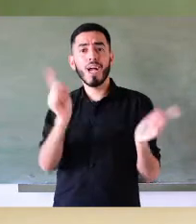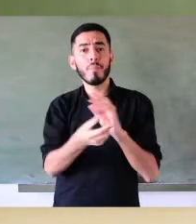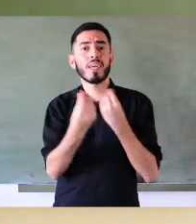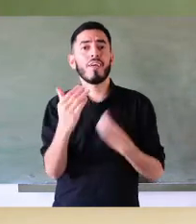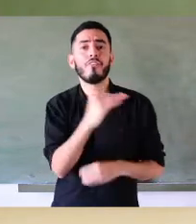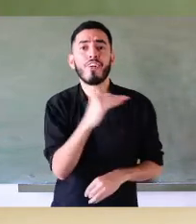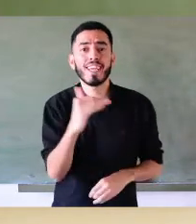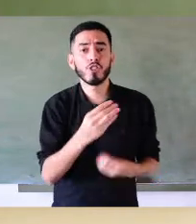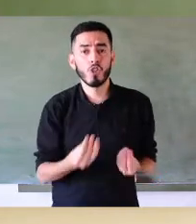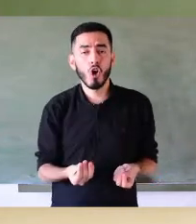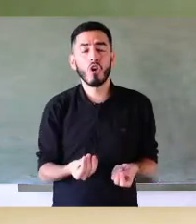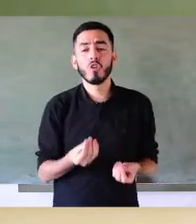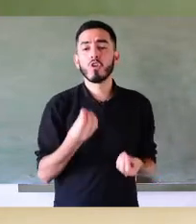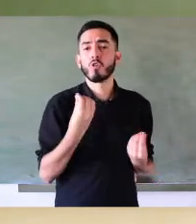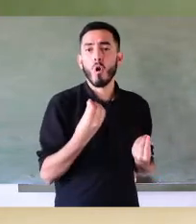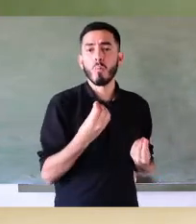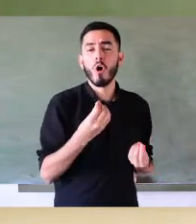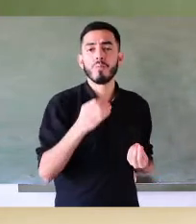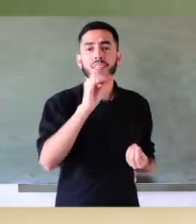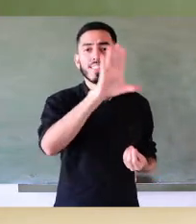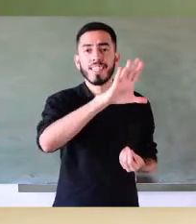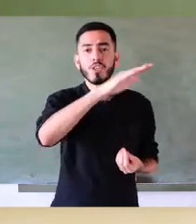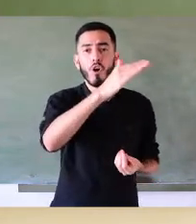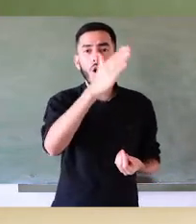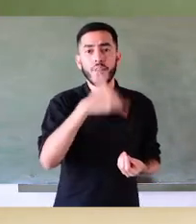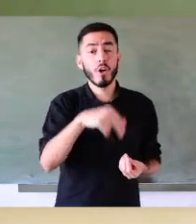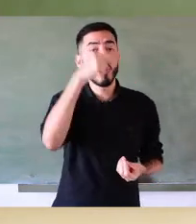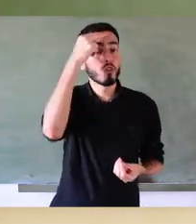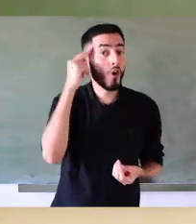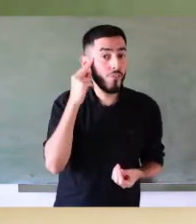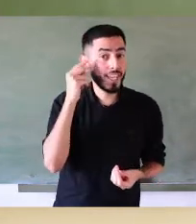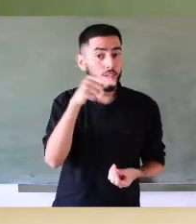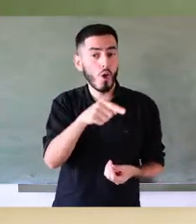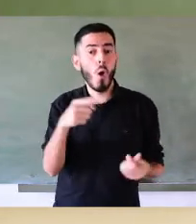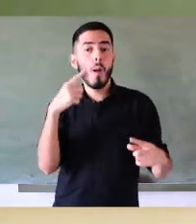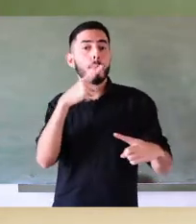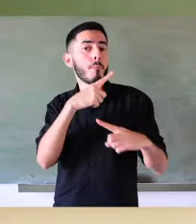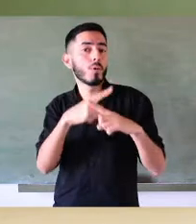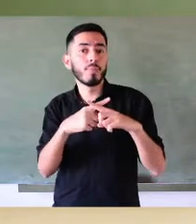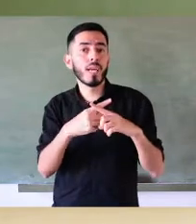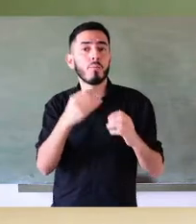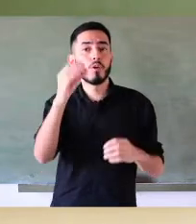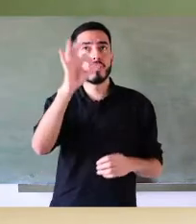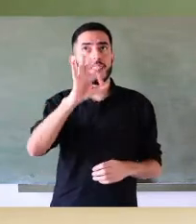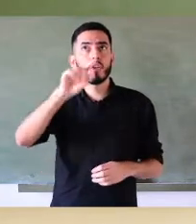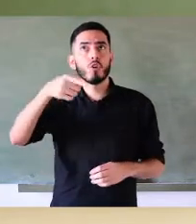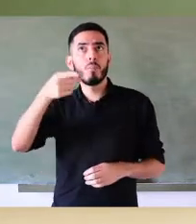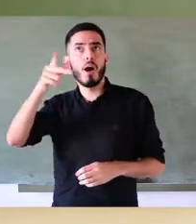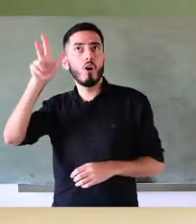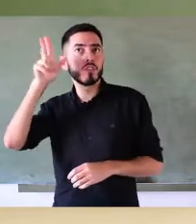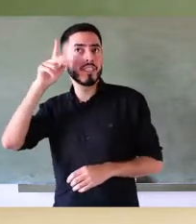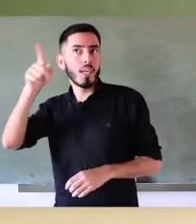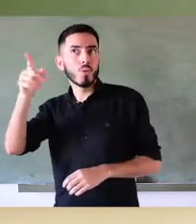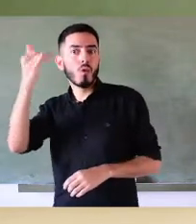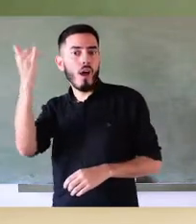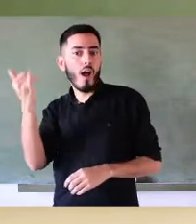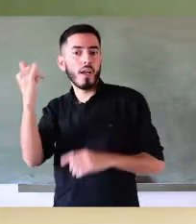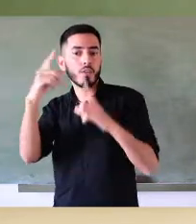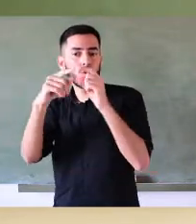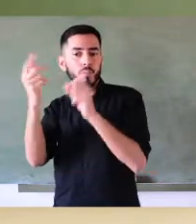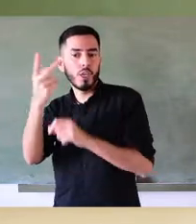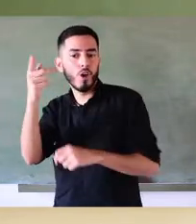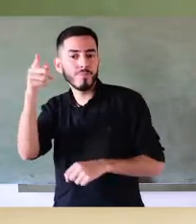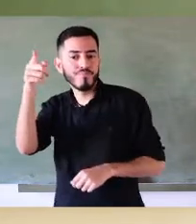me quedaría 5 novenos. Multiplicado nuevamente 0,81, tengo dos cifras decimales,